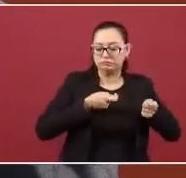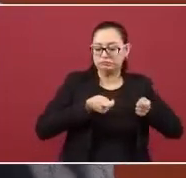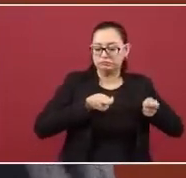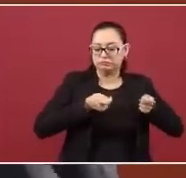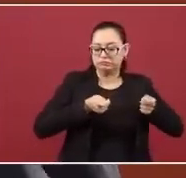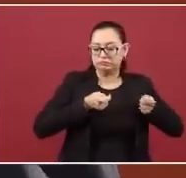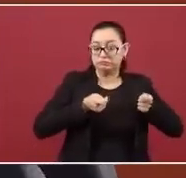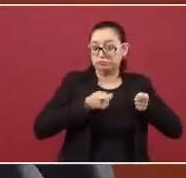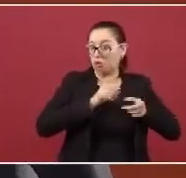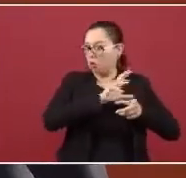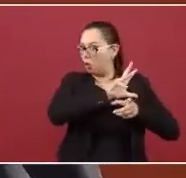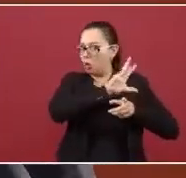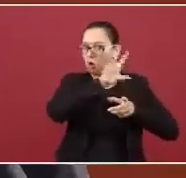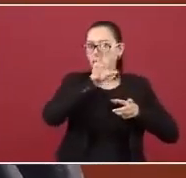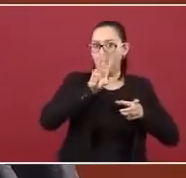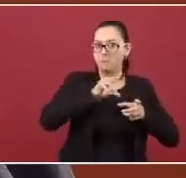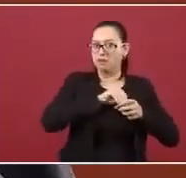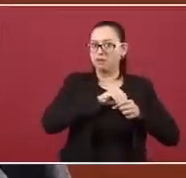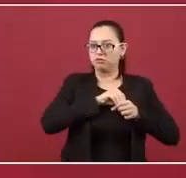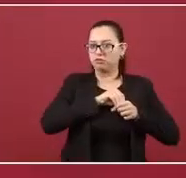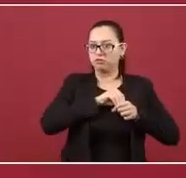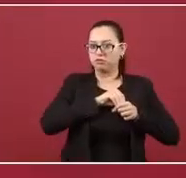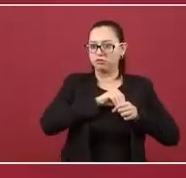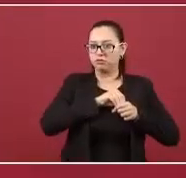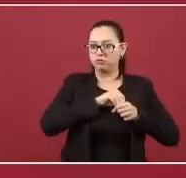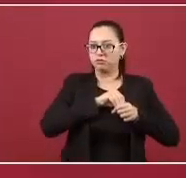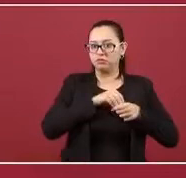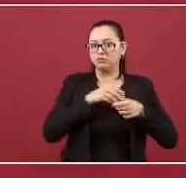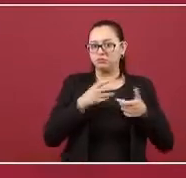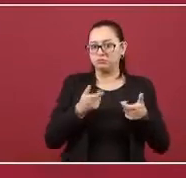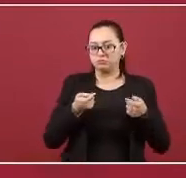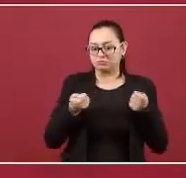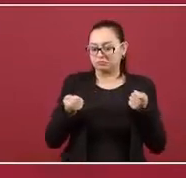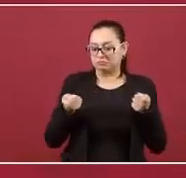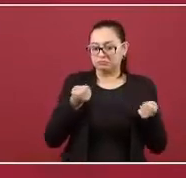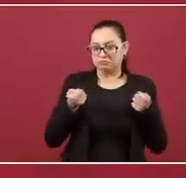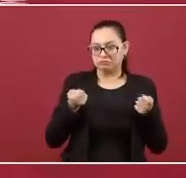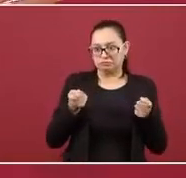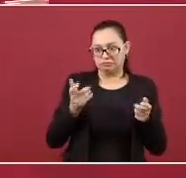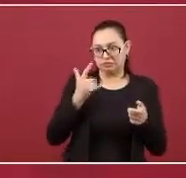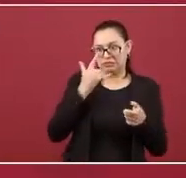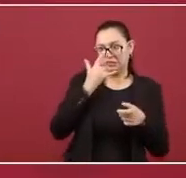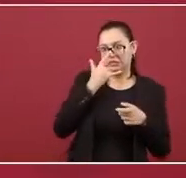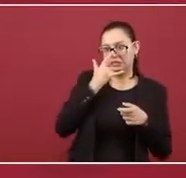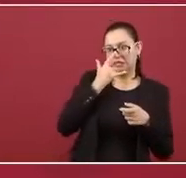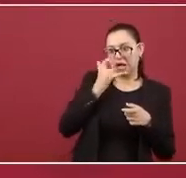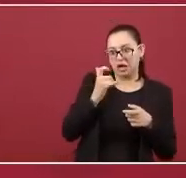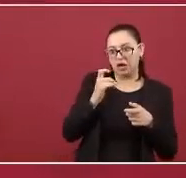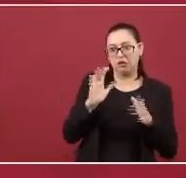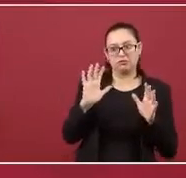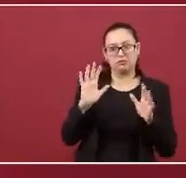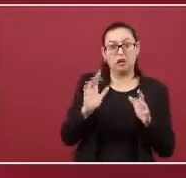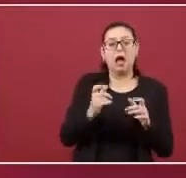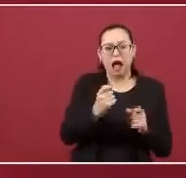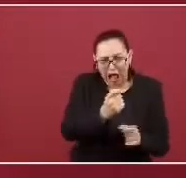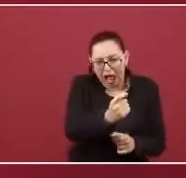casi absoluto de los medios, con honrosas excepciones, para que nadie se vaya